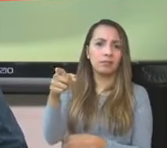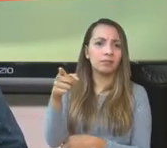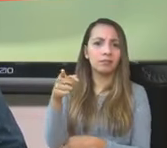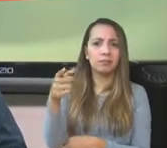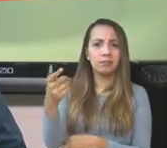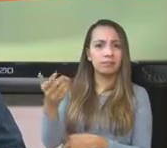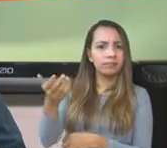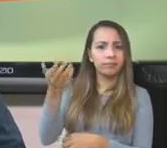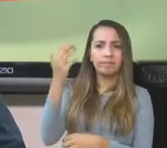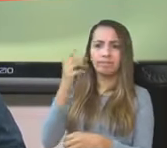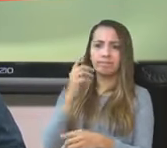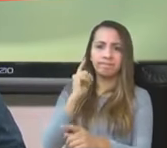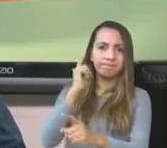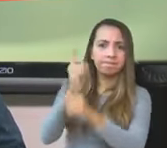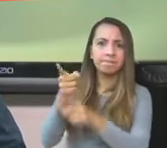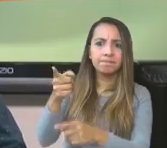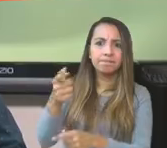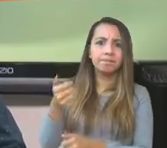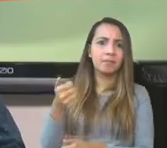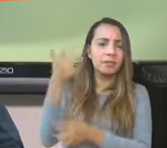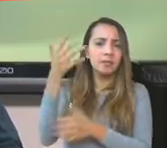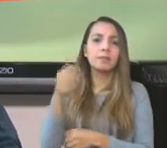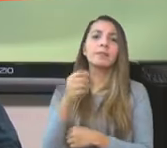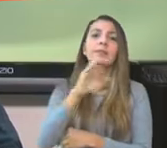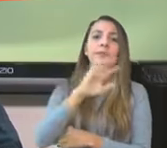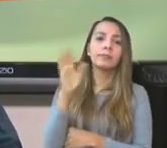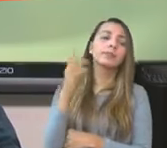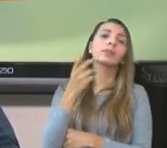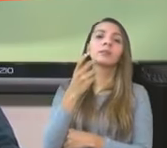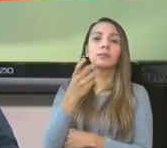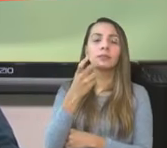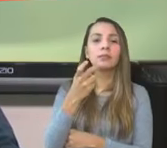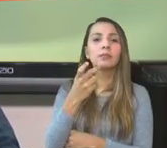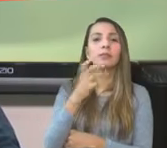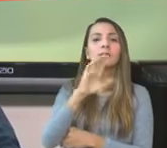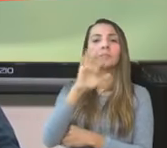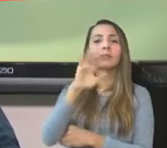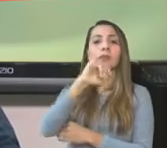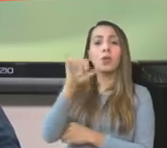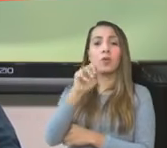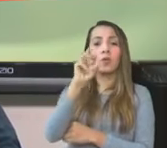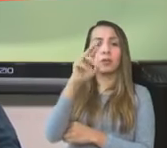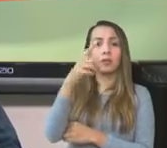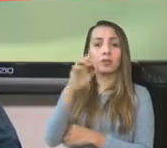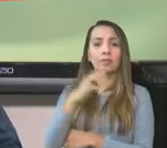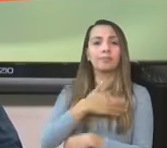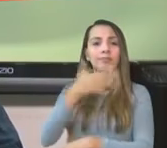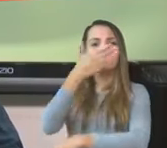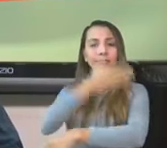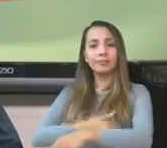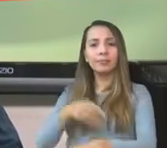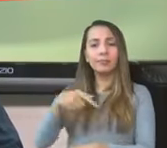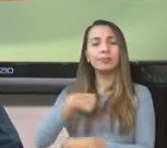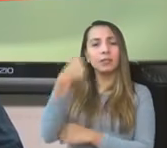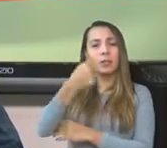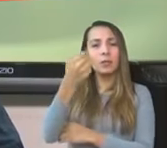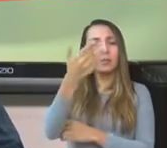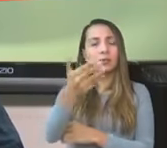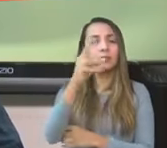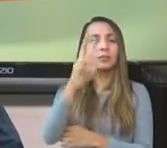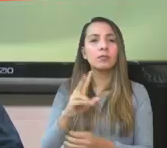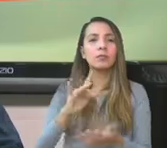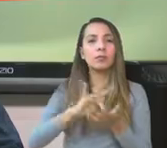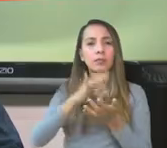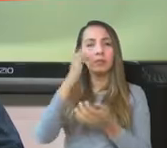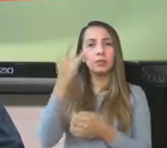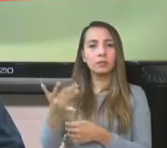es correcto, y luego por acá también me están comentando, Alberto, dice, Jorge, buenas tardes, te mandamos saludos y darte las gracias por el apoyo y